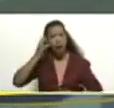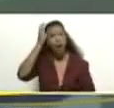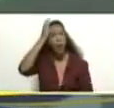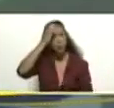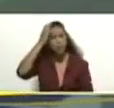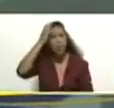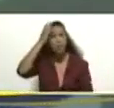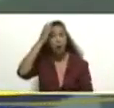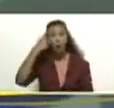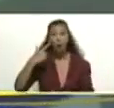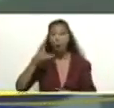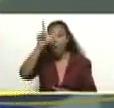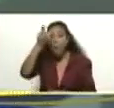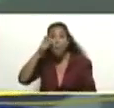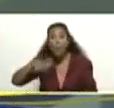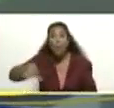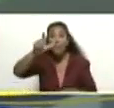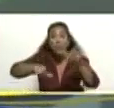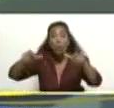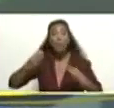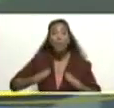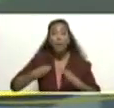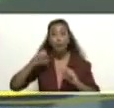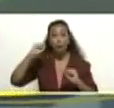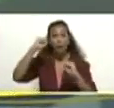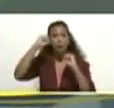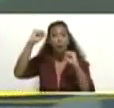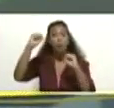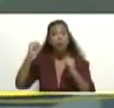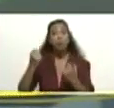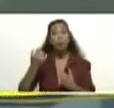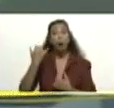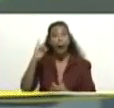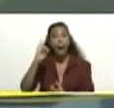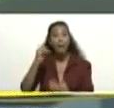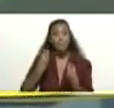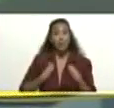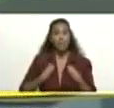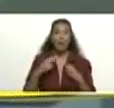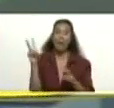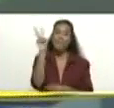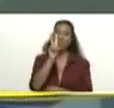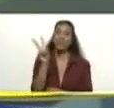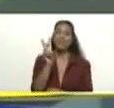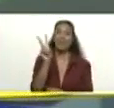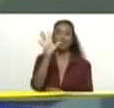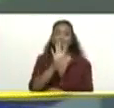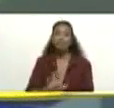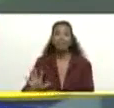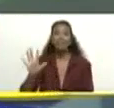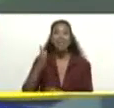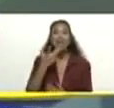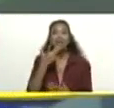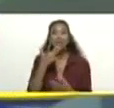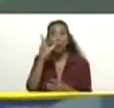un pueblo heroico, eso es lo que tenemos en Venezuela. Y esa